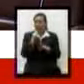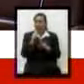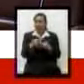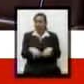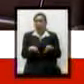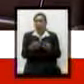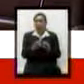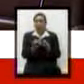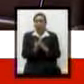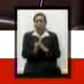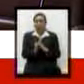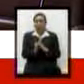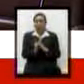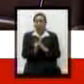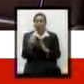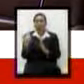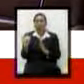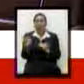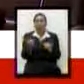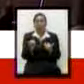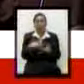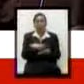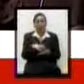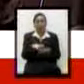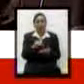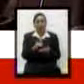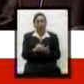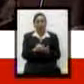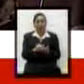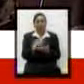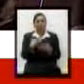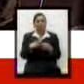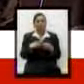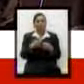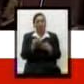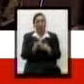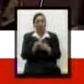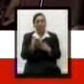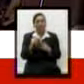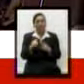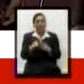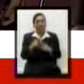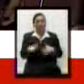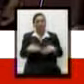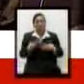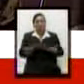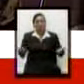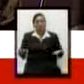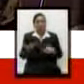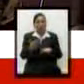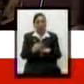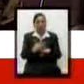importante, señor, dar el espaldarazo a estos pueblos y a nuestros compatriotas que esperan que las céticos puedan impulsar el